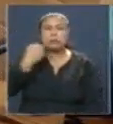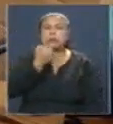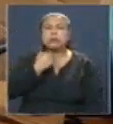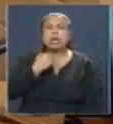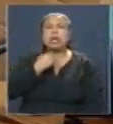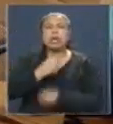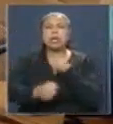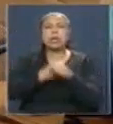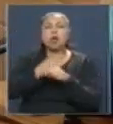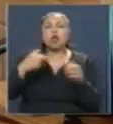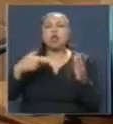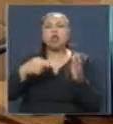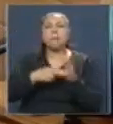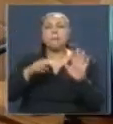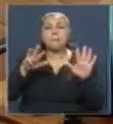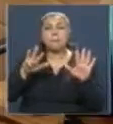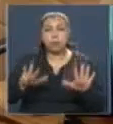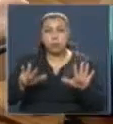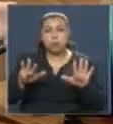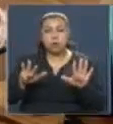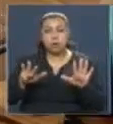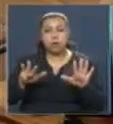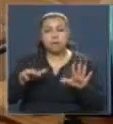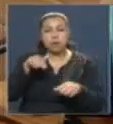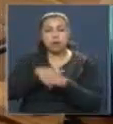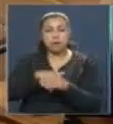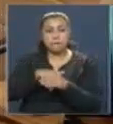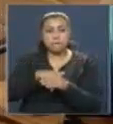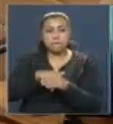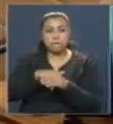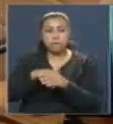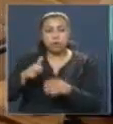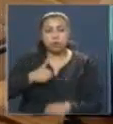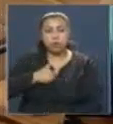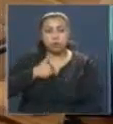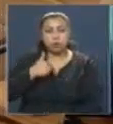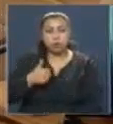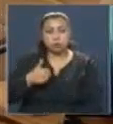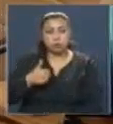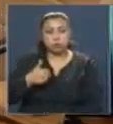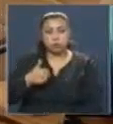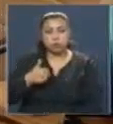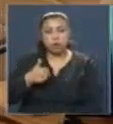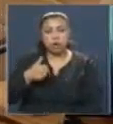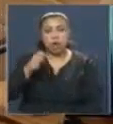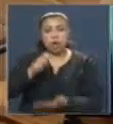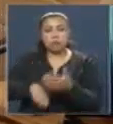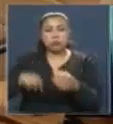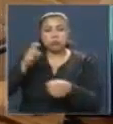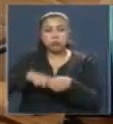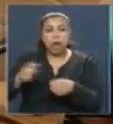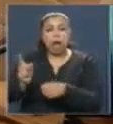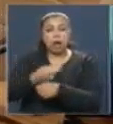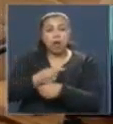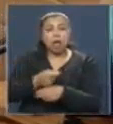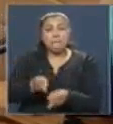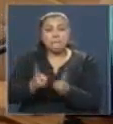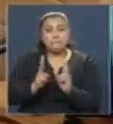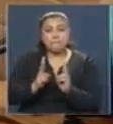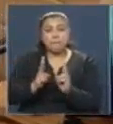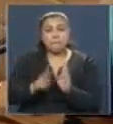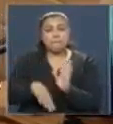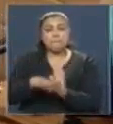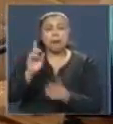año 2009 que el voto voluntario y la inscripción automática iba a permitir